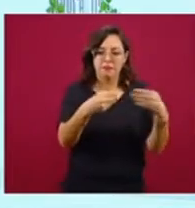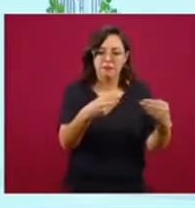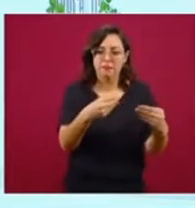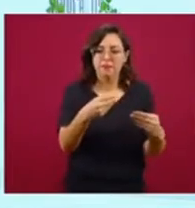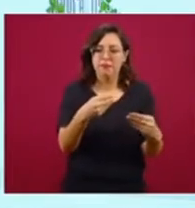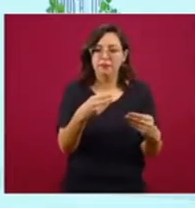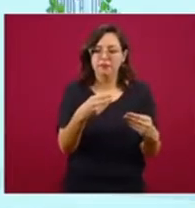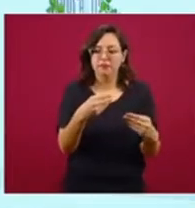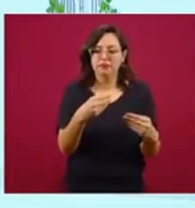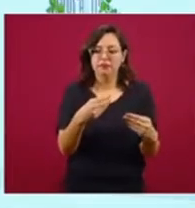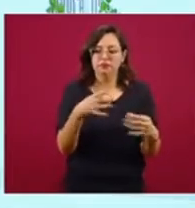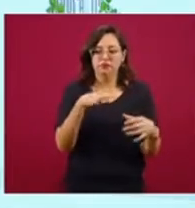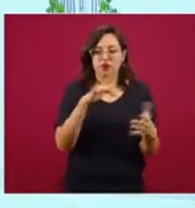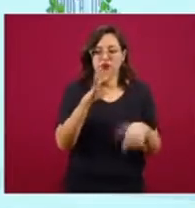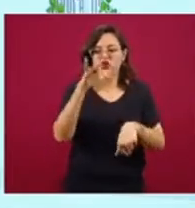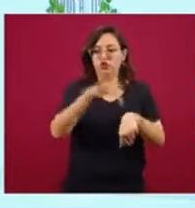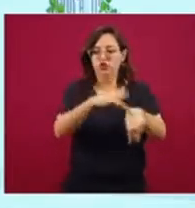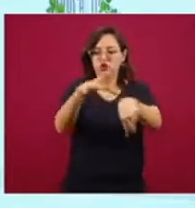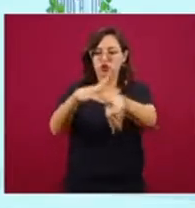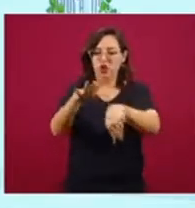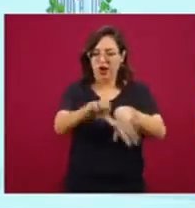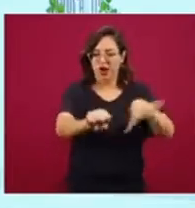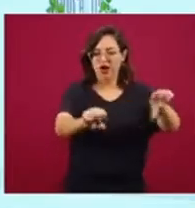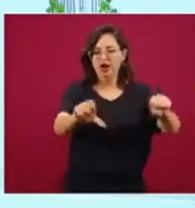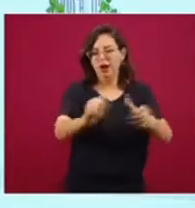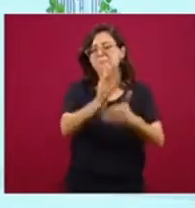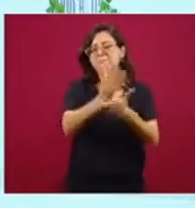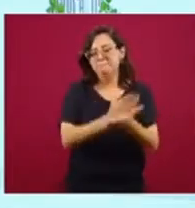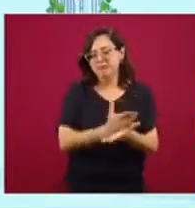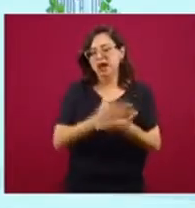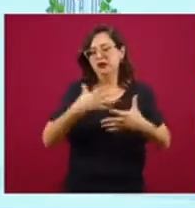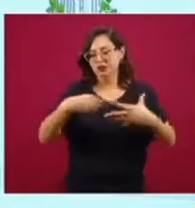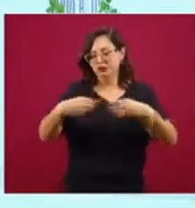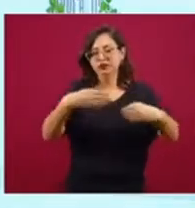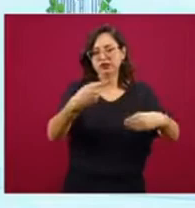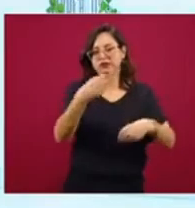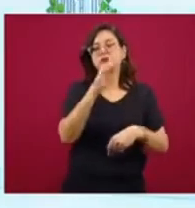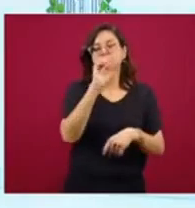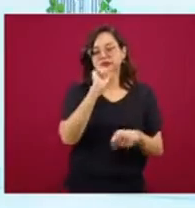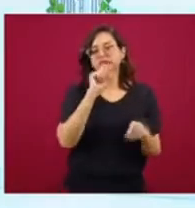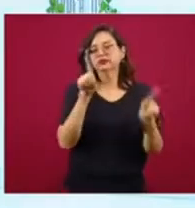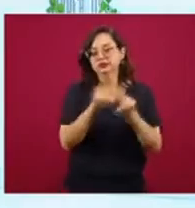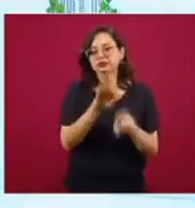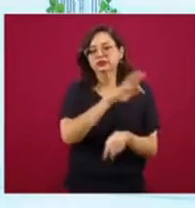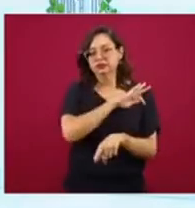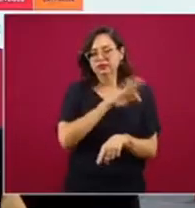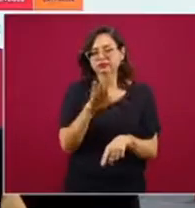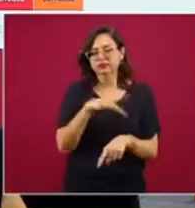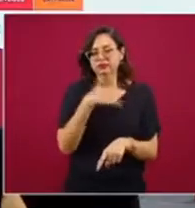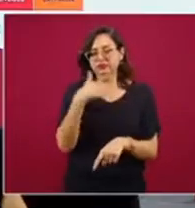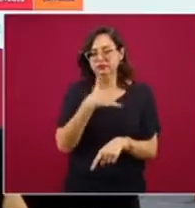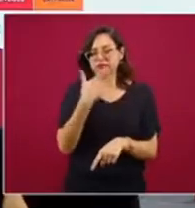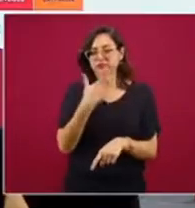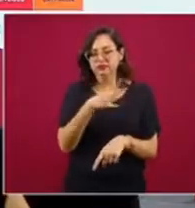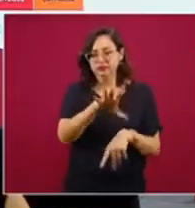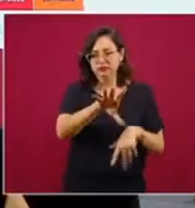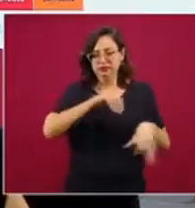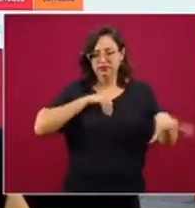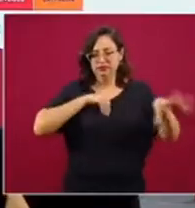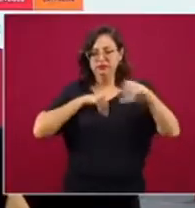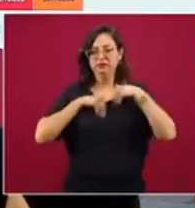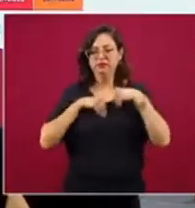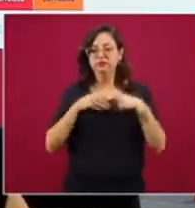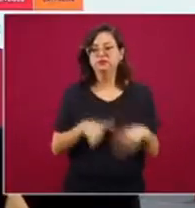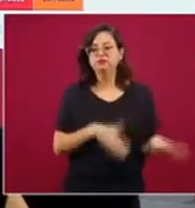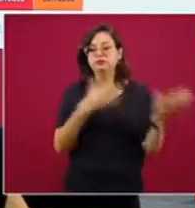tan eficiente, a través de las superficies inertes que pueden ser también medios de contacto.